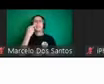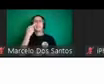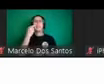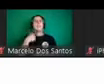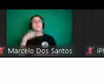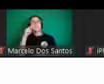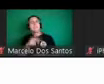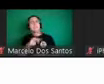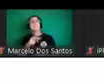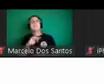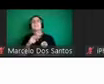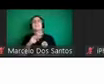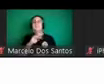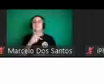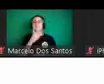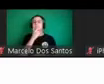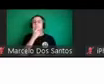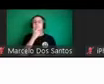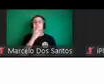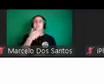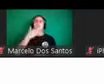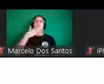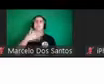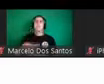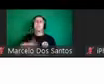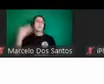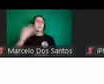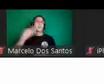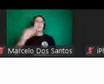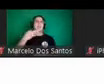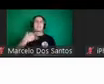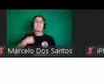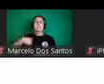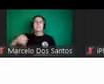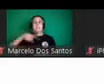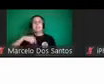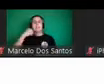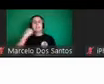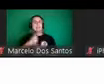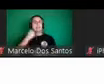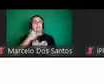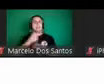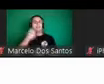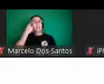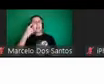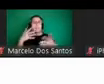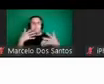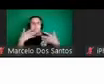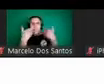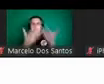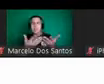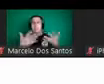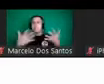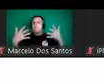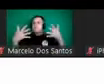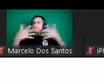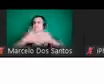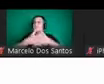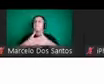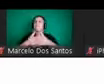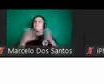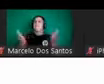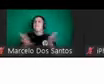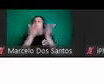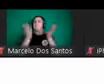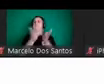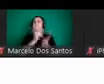después de esta pandemia iremos trabajando conjuntamente y iremos gestionando más instrumentos de gestión de personas.